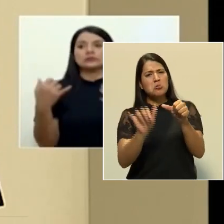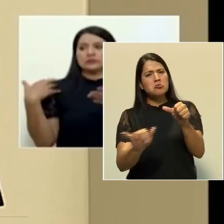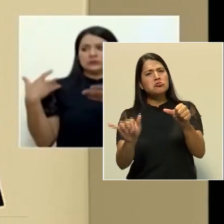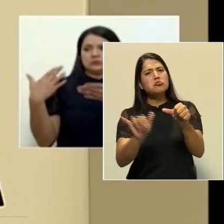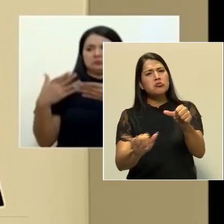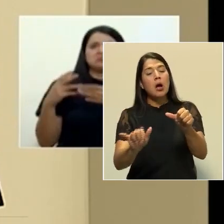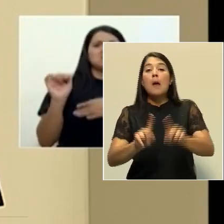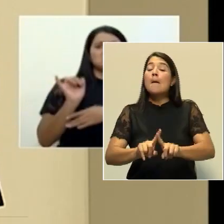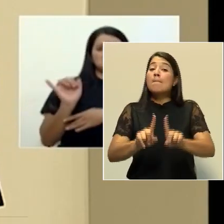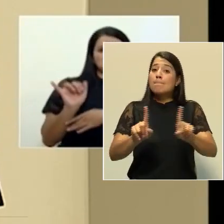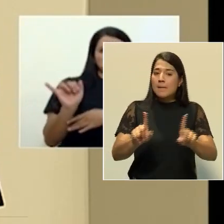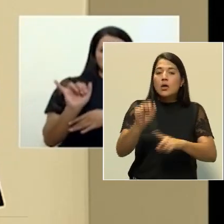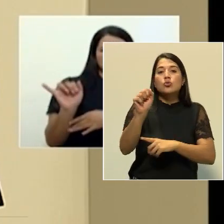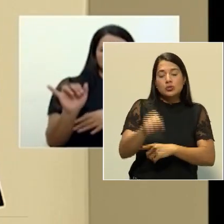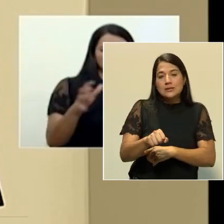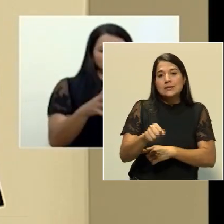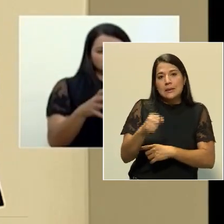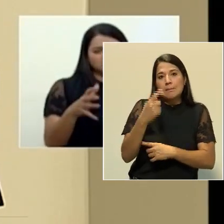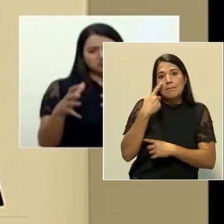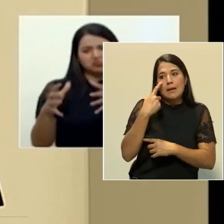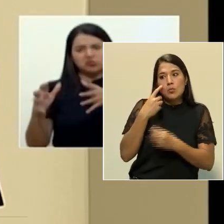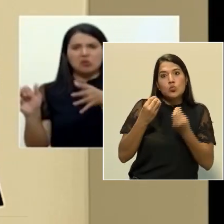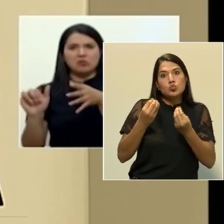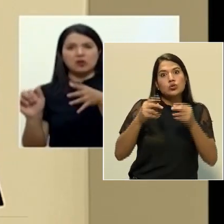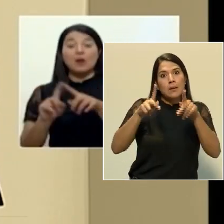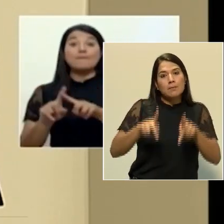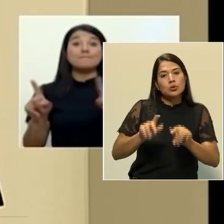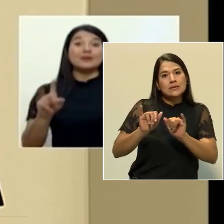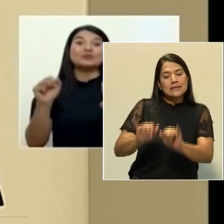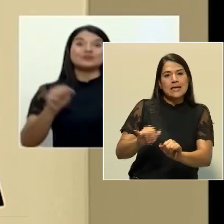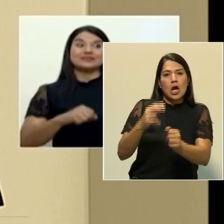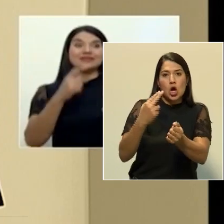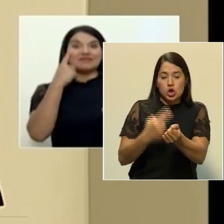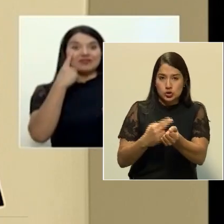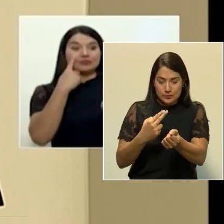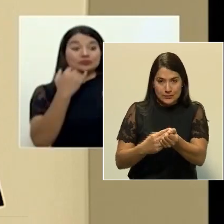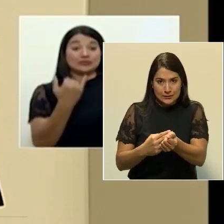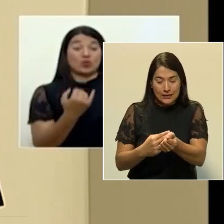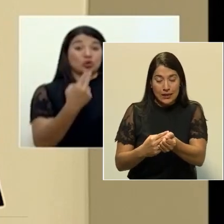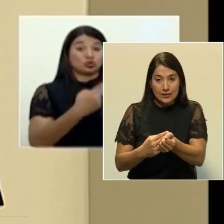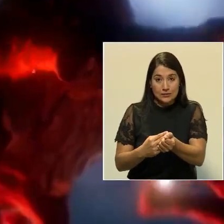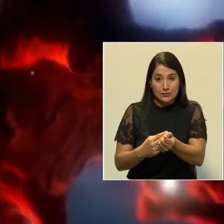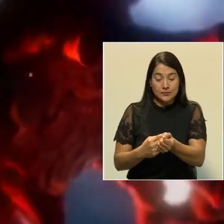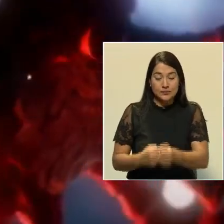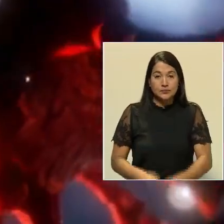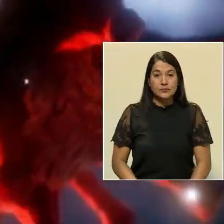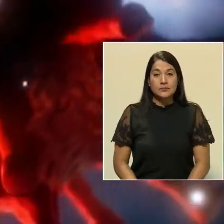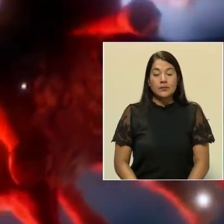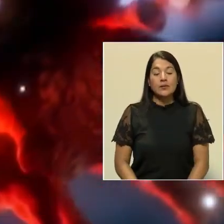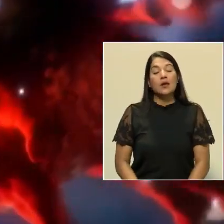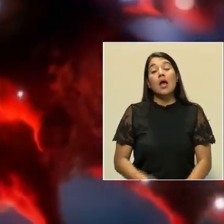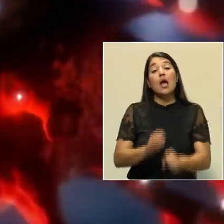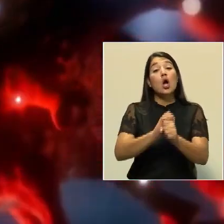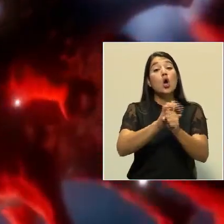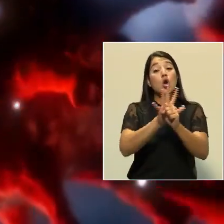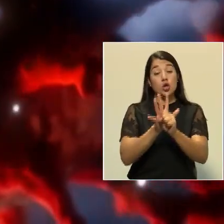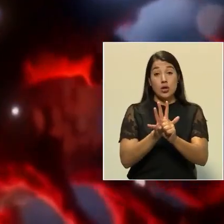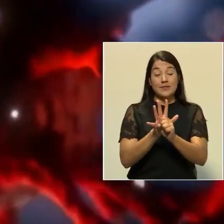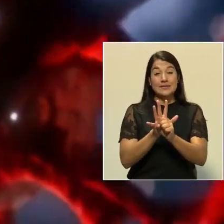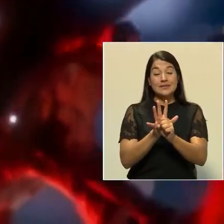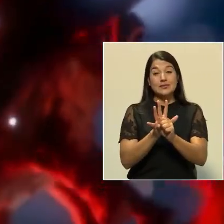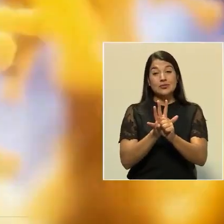últimos días, pero sí estamos viendo una ocupación de hospitales bastante importante. El coronavirus